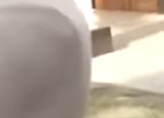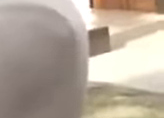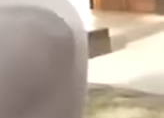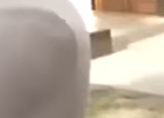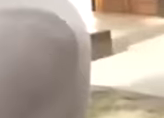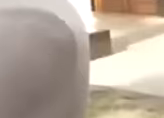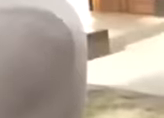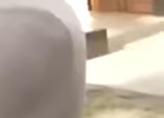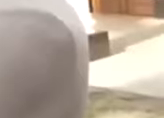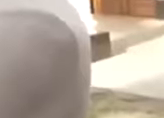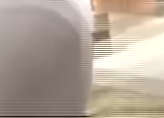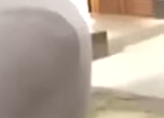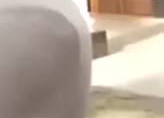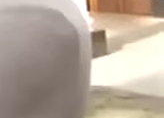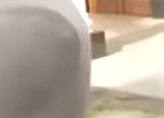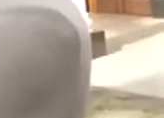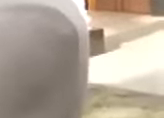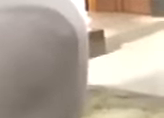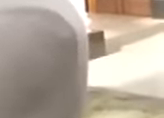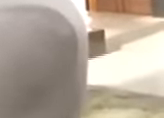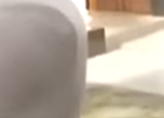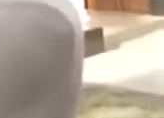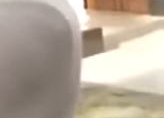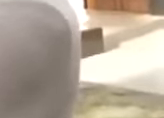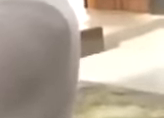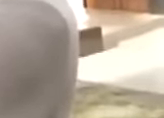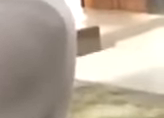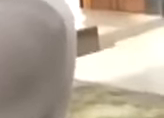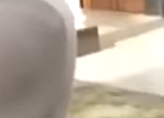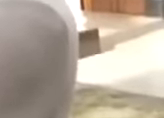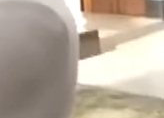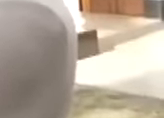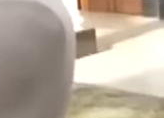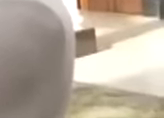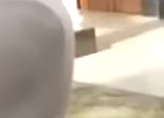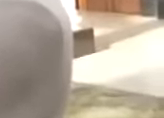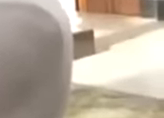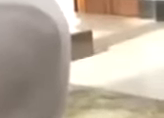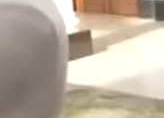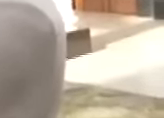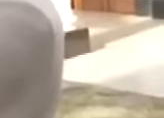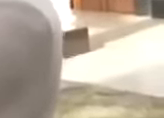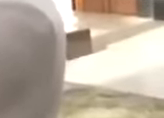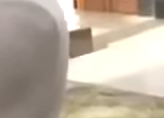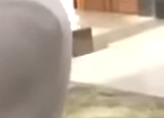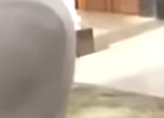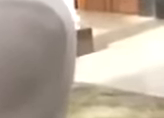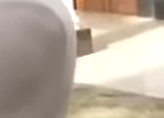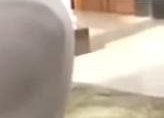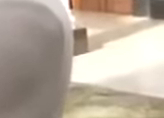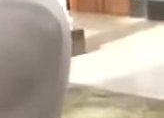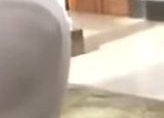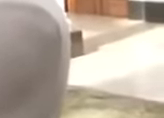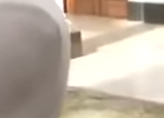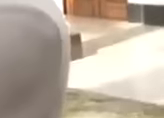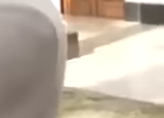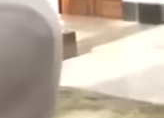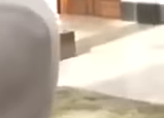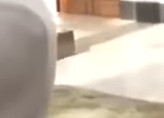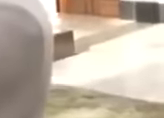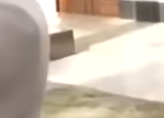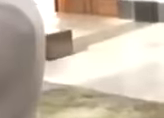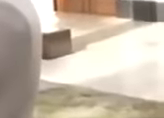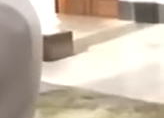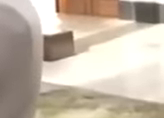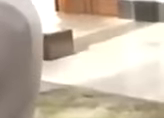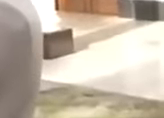nueva que se llama Empresa Mixta Petrolera Roraima, con socios brasileños, y